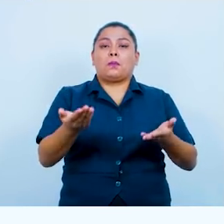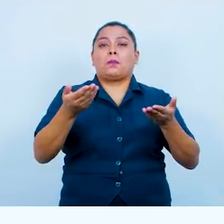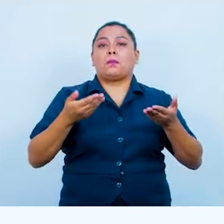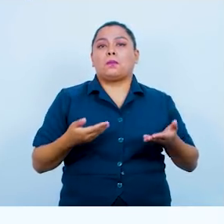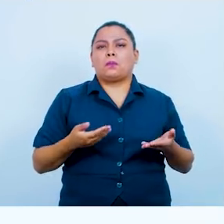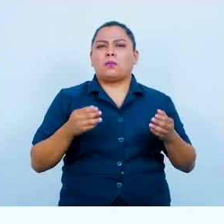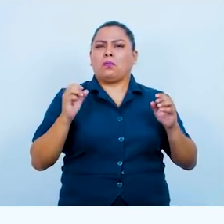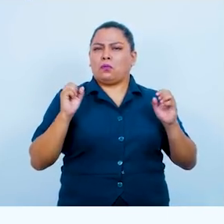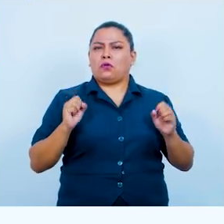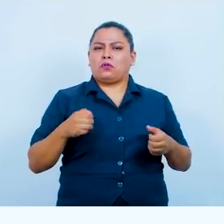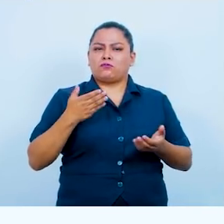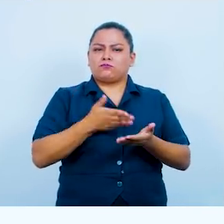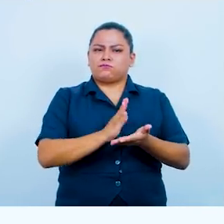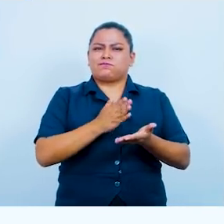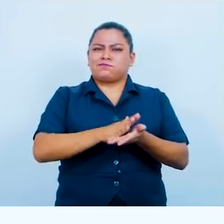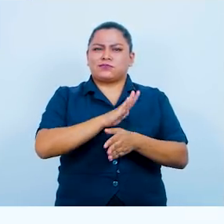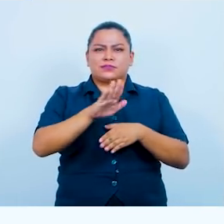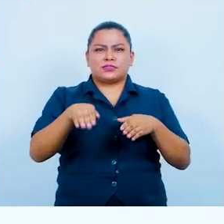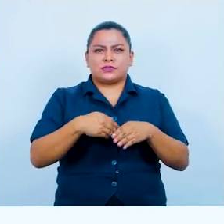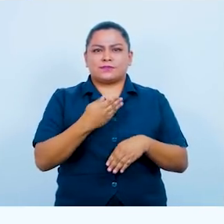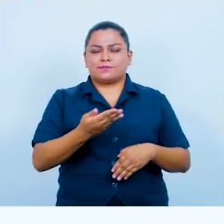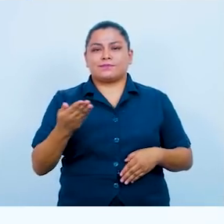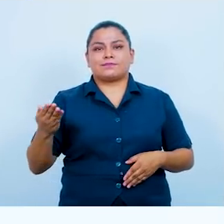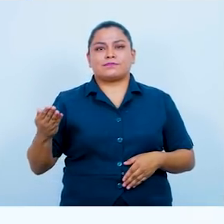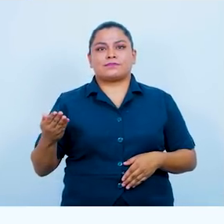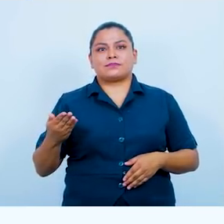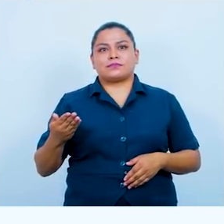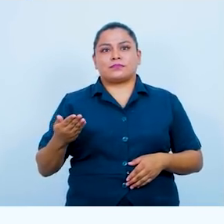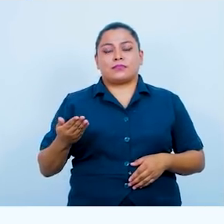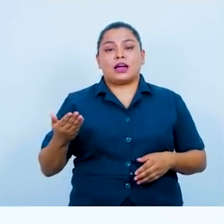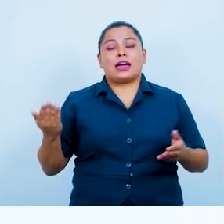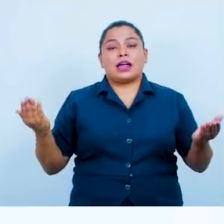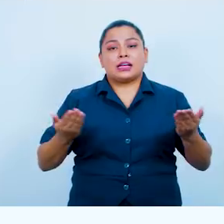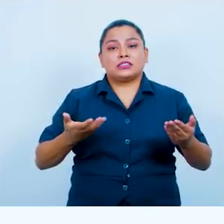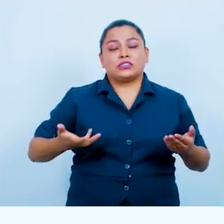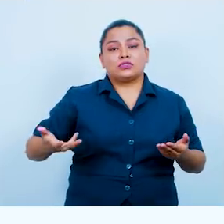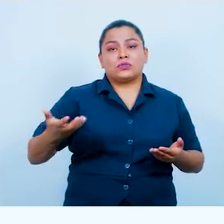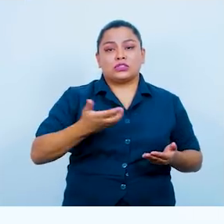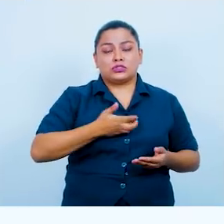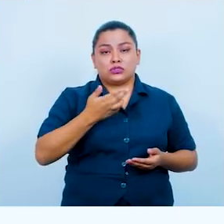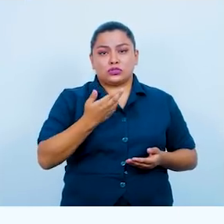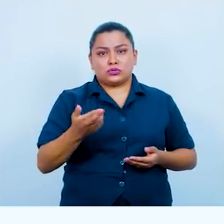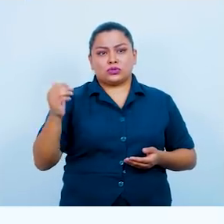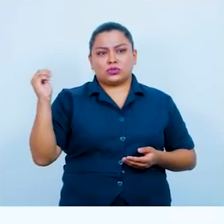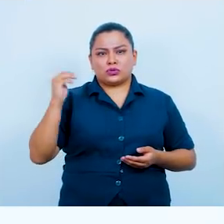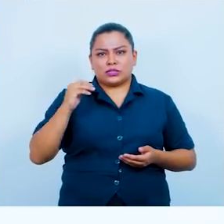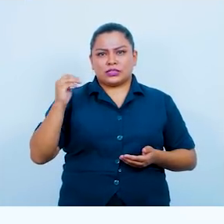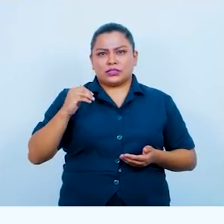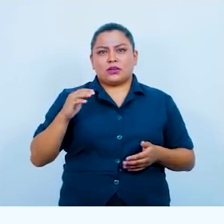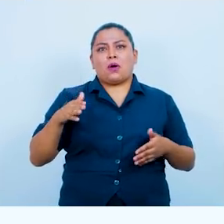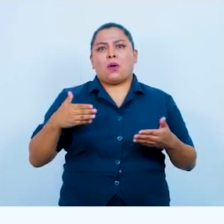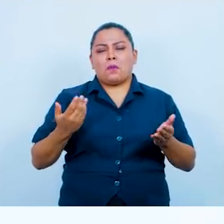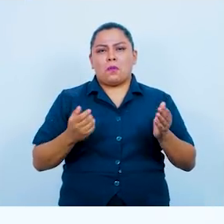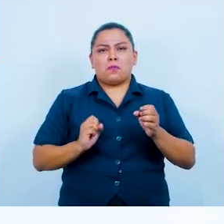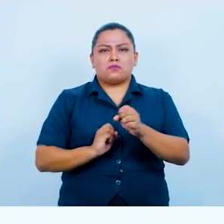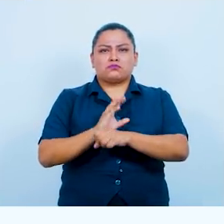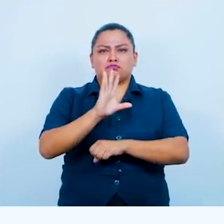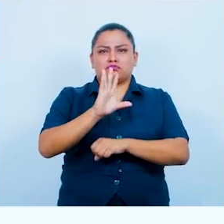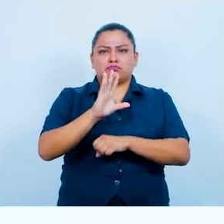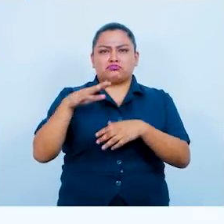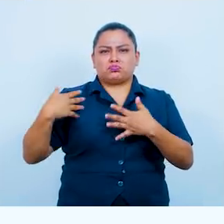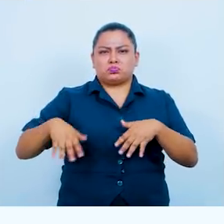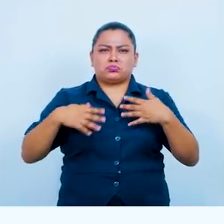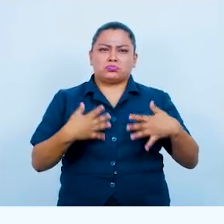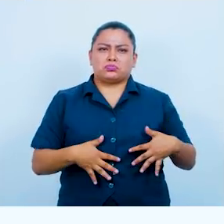proporcionado, podemos acceder a todas estas herramientas para crear nuestros propios recursos educativos, tales como presentaciones